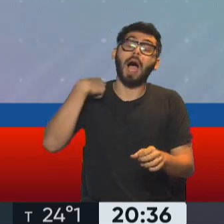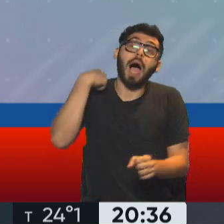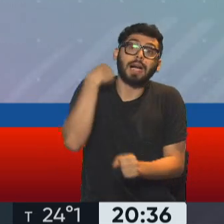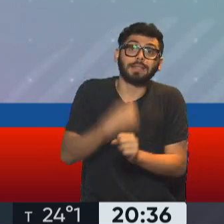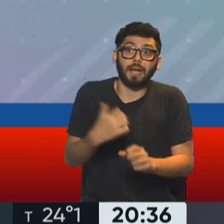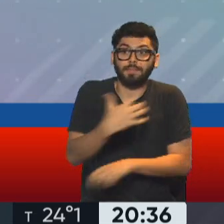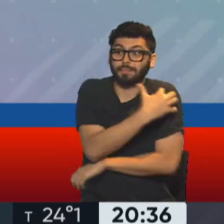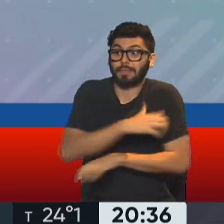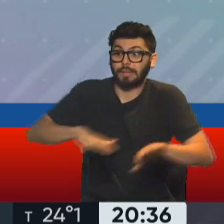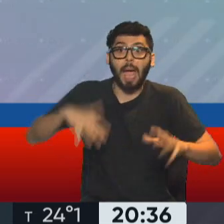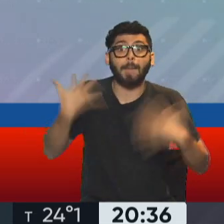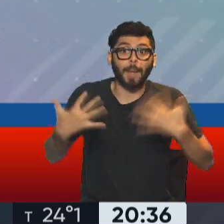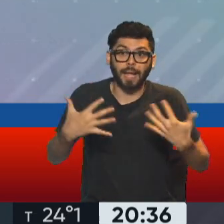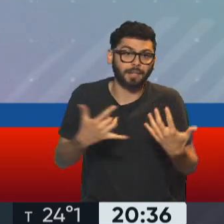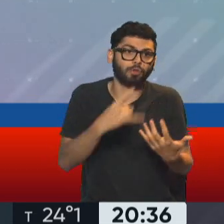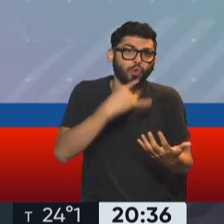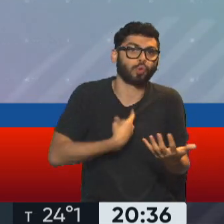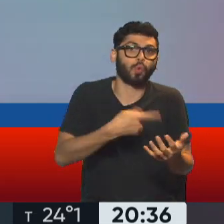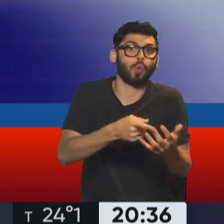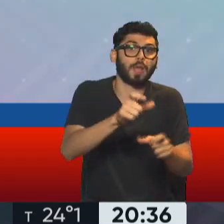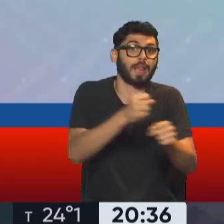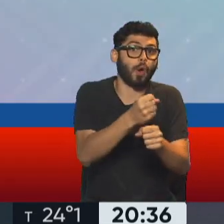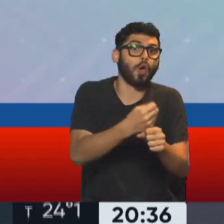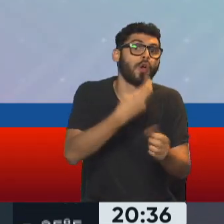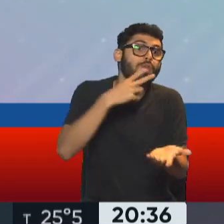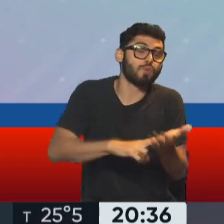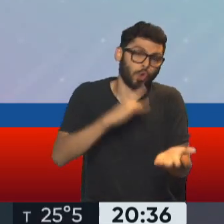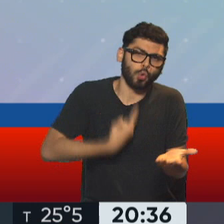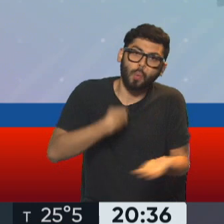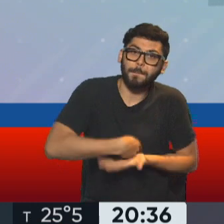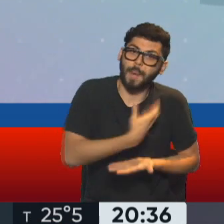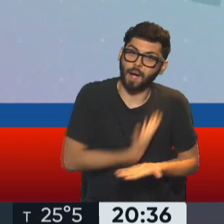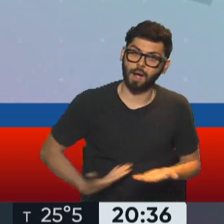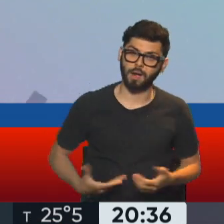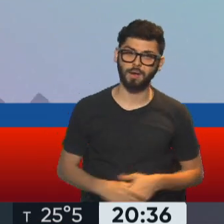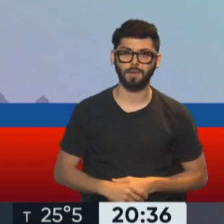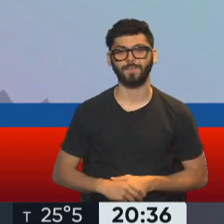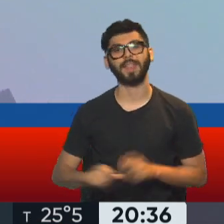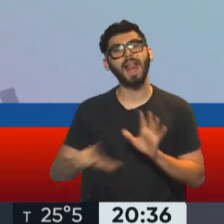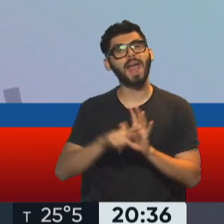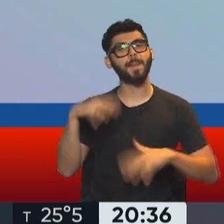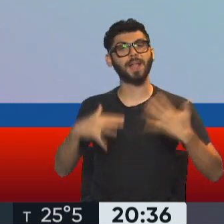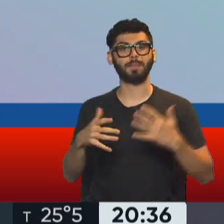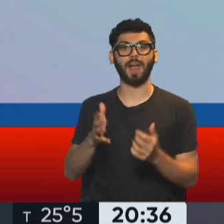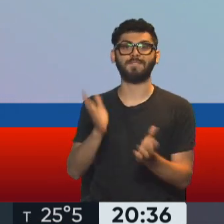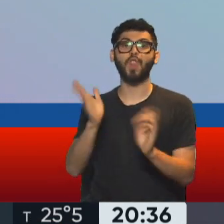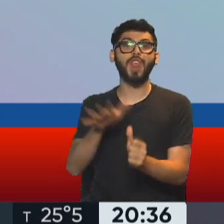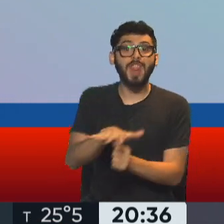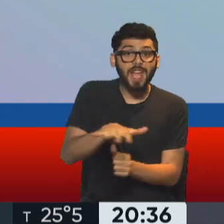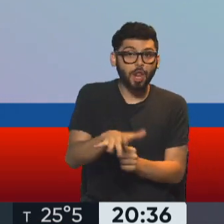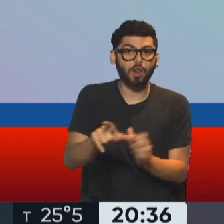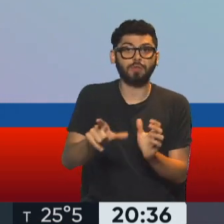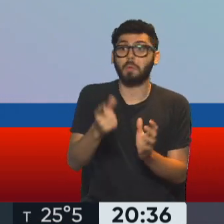la pobreza en la infancia la carga patronal de sus trabajadores. Una ley de emergencia para combatir la violencia de género que